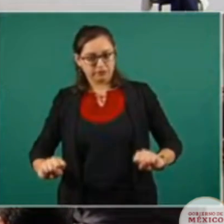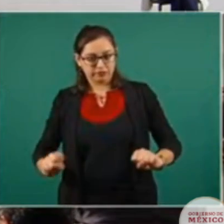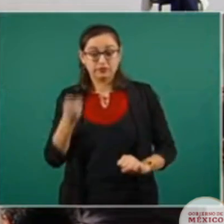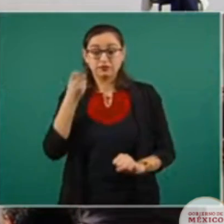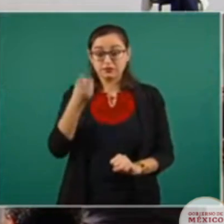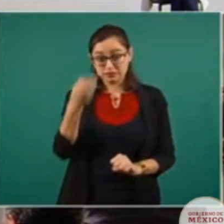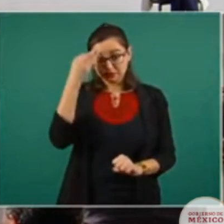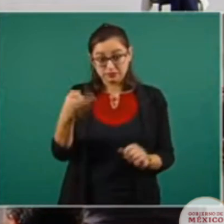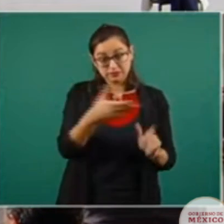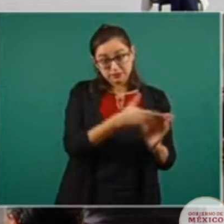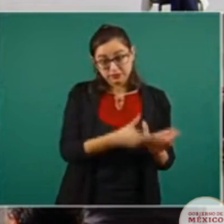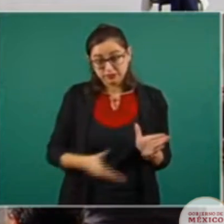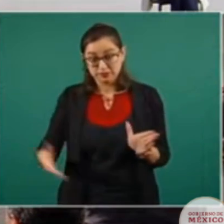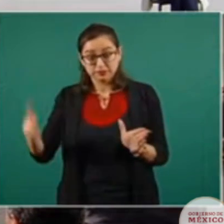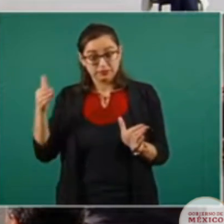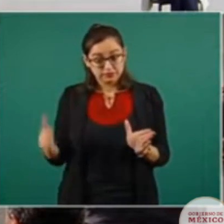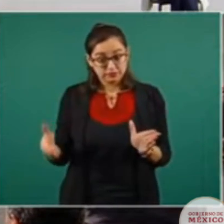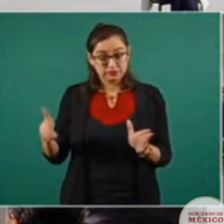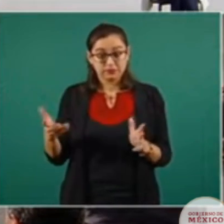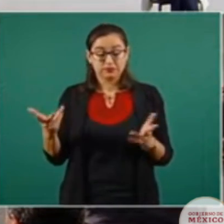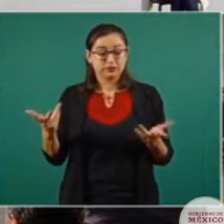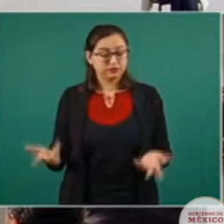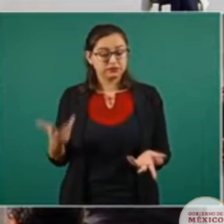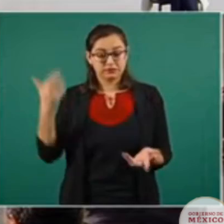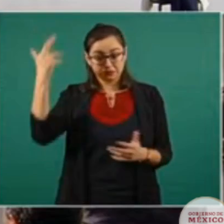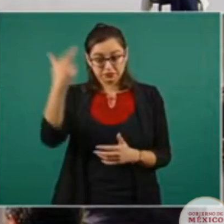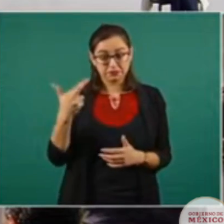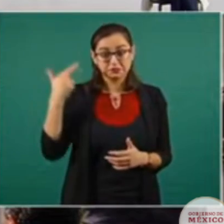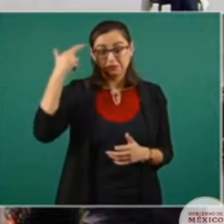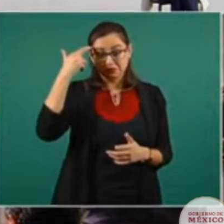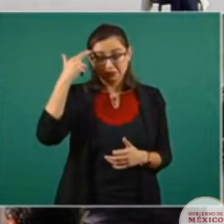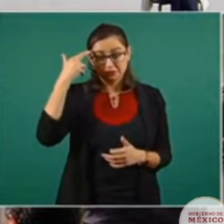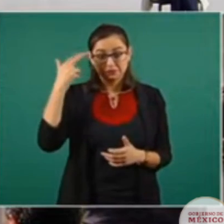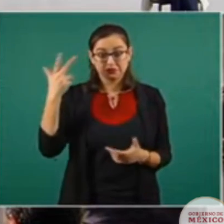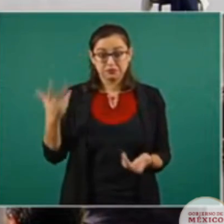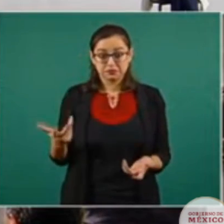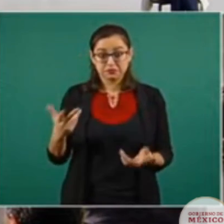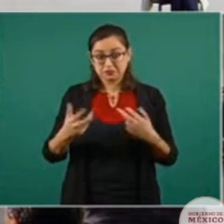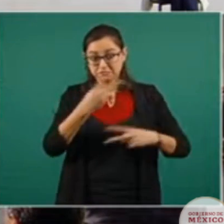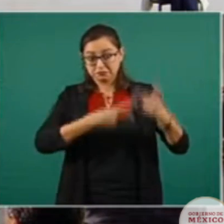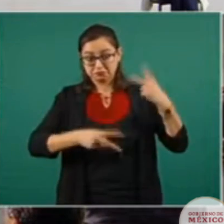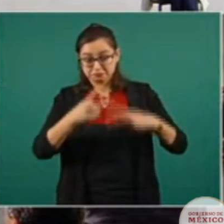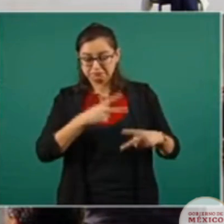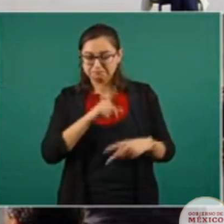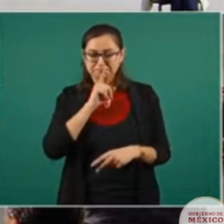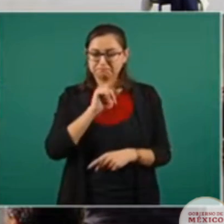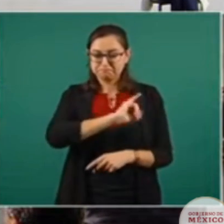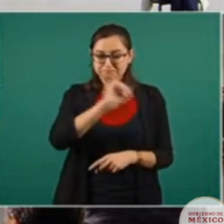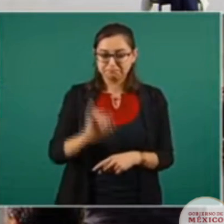ese periodo ningún monarca peninsular visitó la Nueva España.